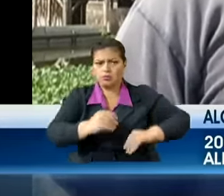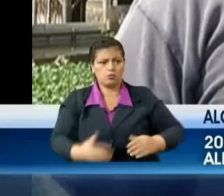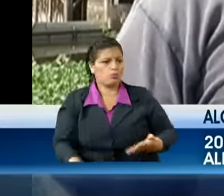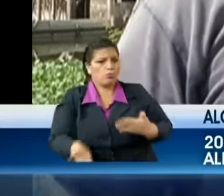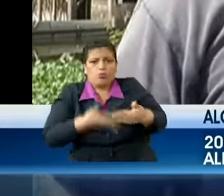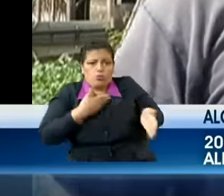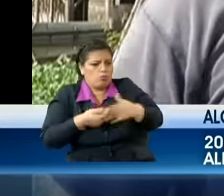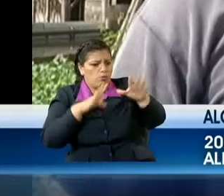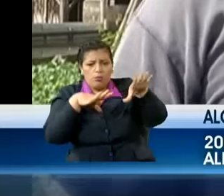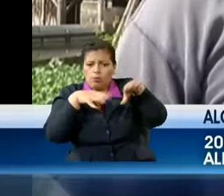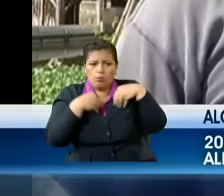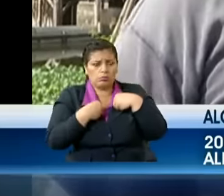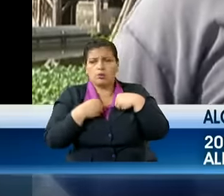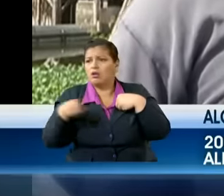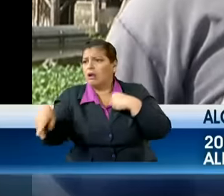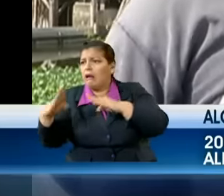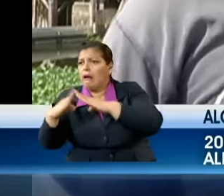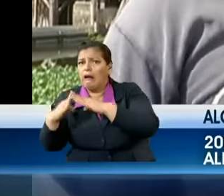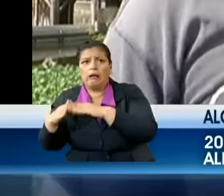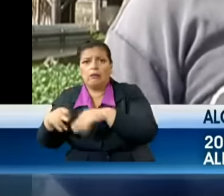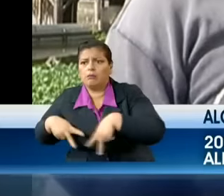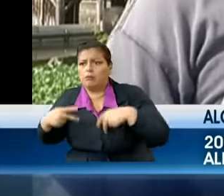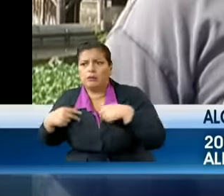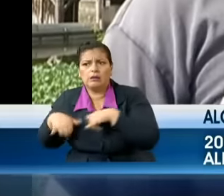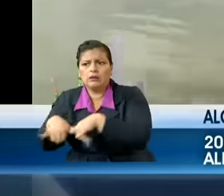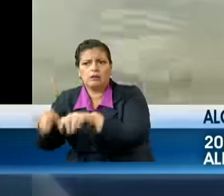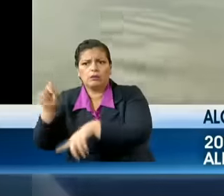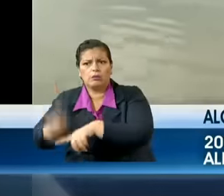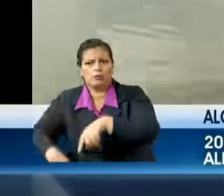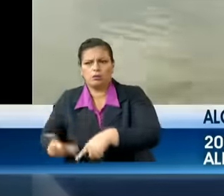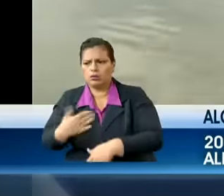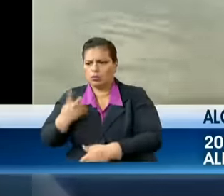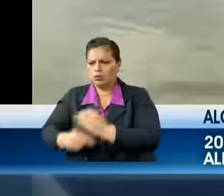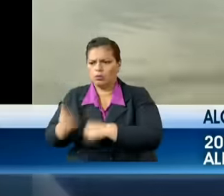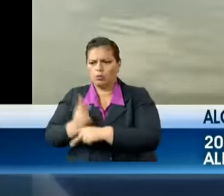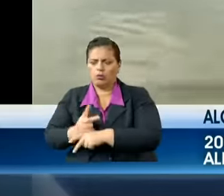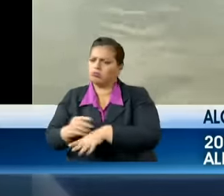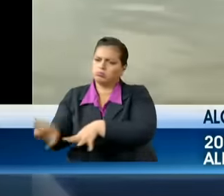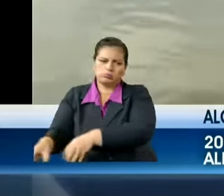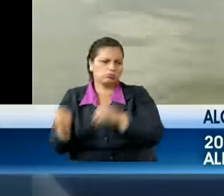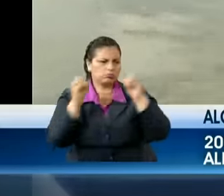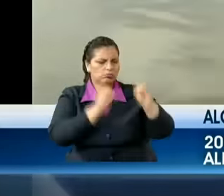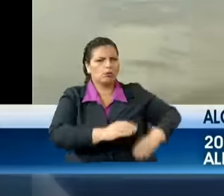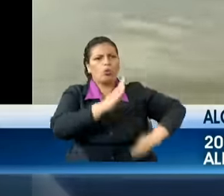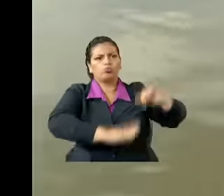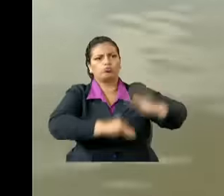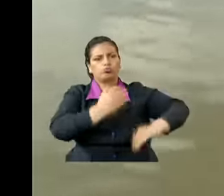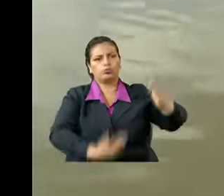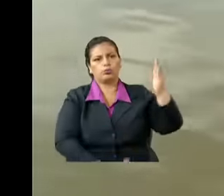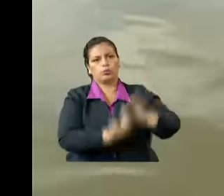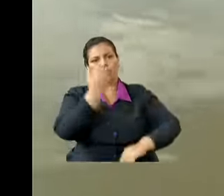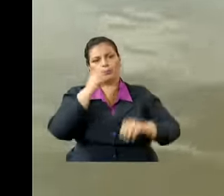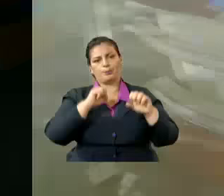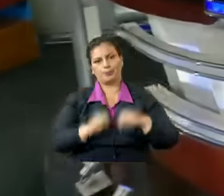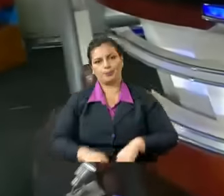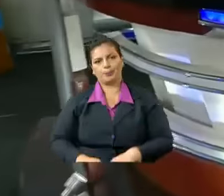cosa es que estamos en un lugar seco y que nuestros hijos no se vayan a ahogar. Informó José Morales.